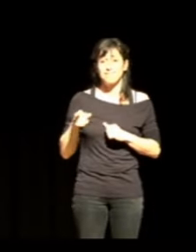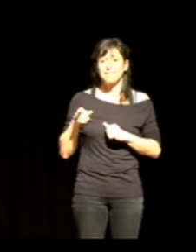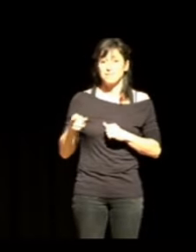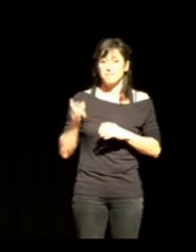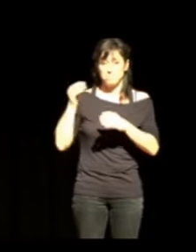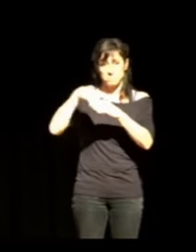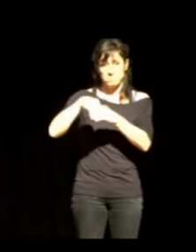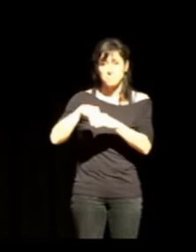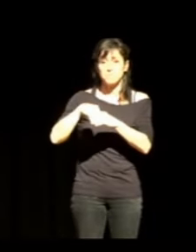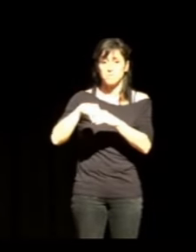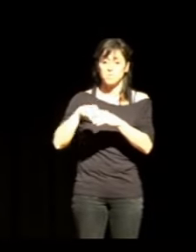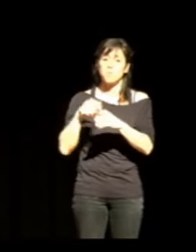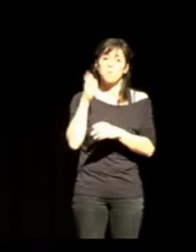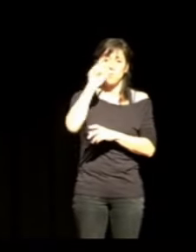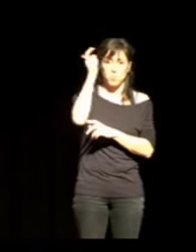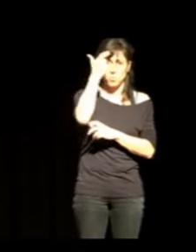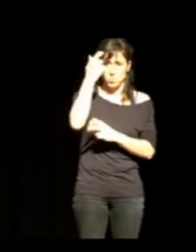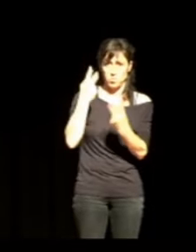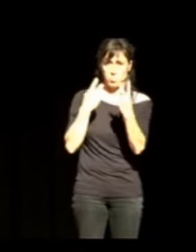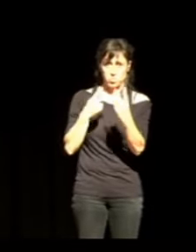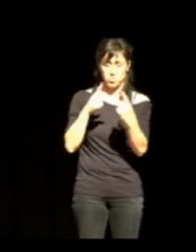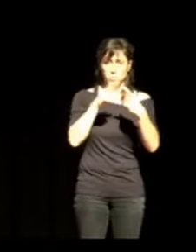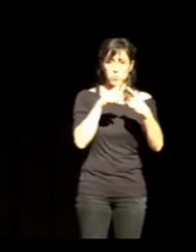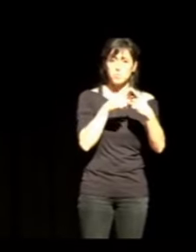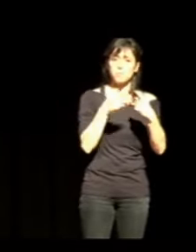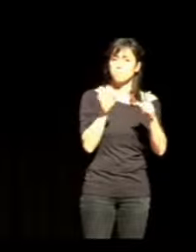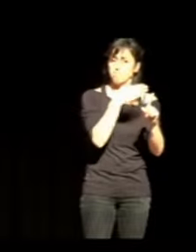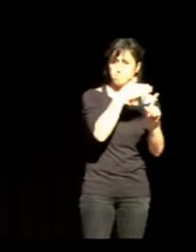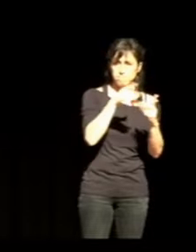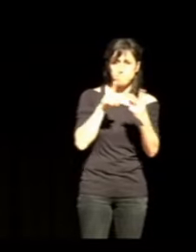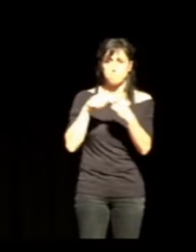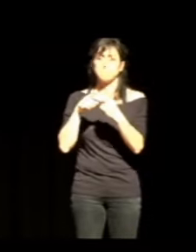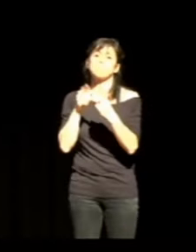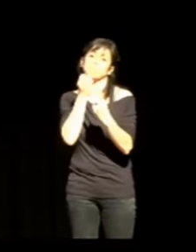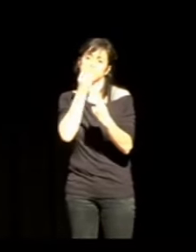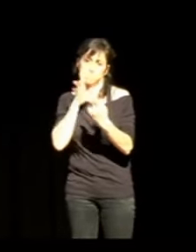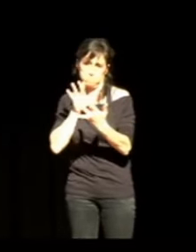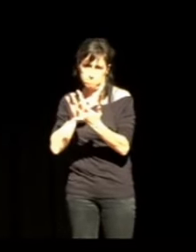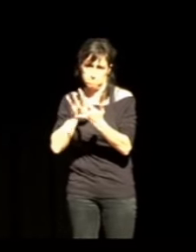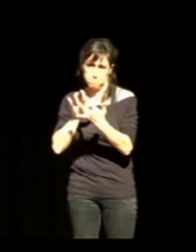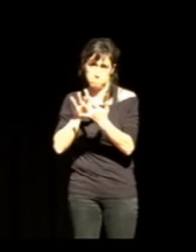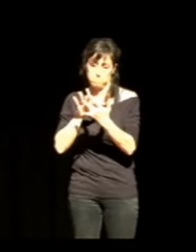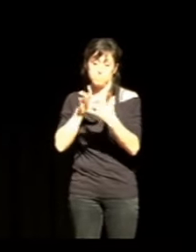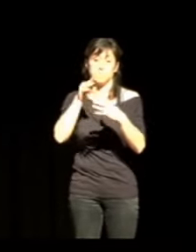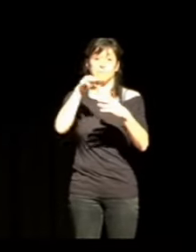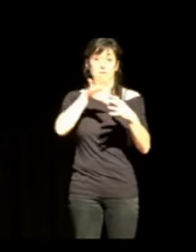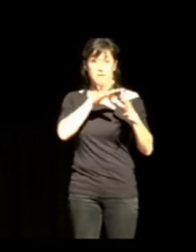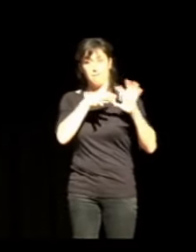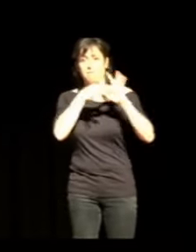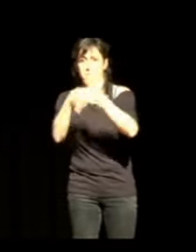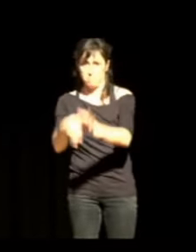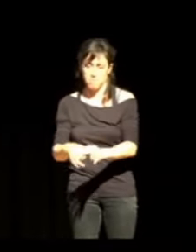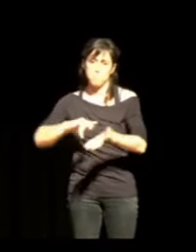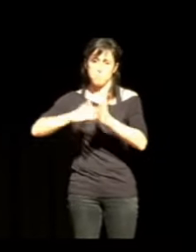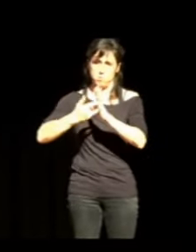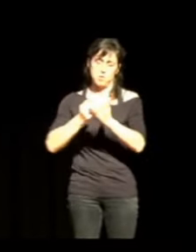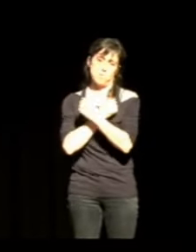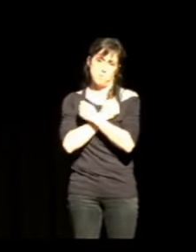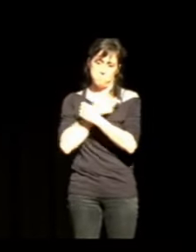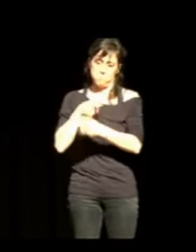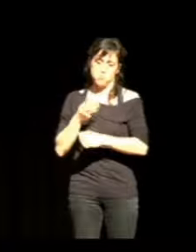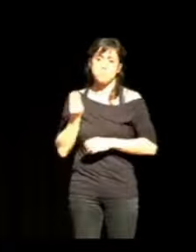maltrato y del buen trato, y hablo de los proyectos de amor. Y el último que he escrito, que se llama La pareja, un